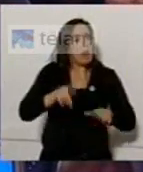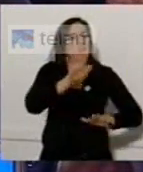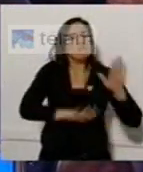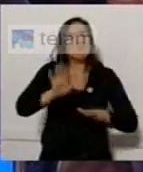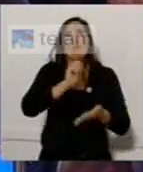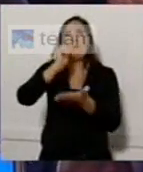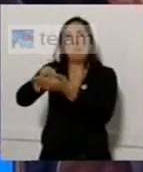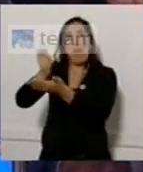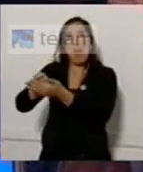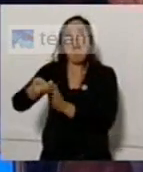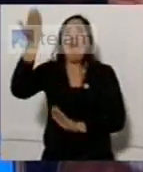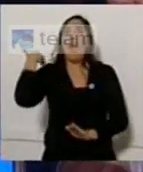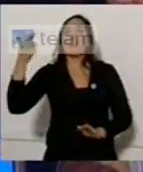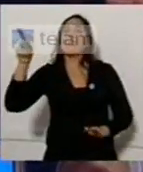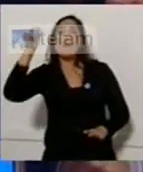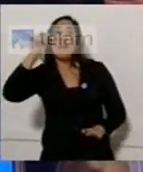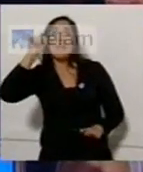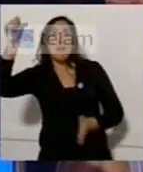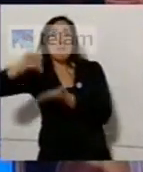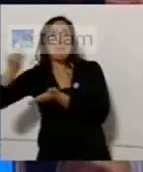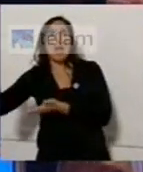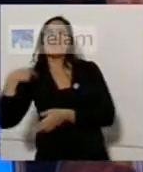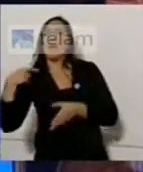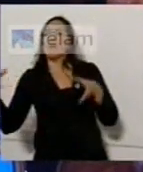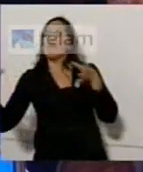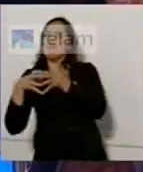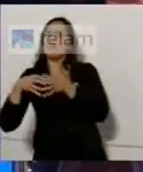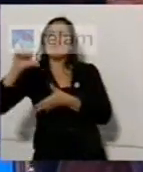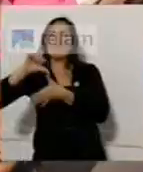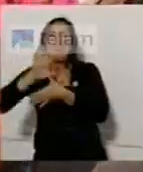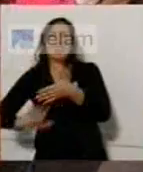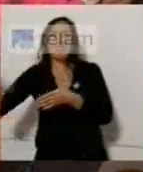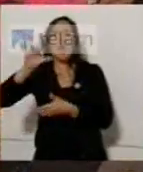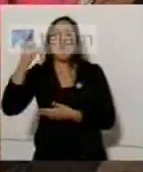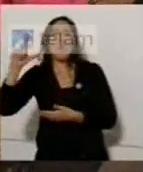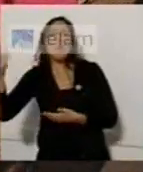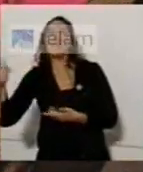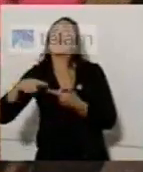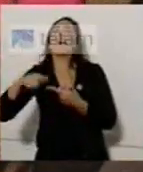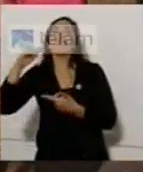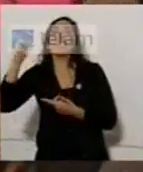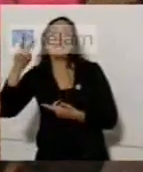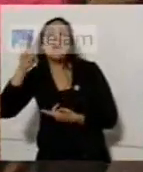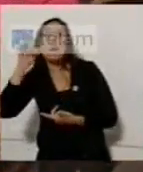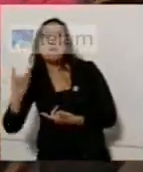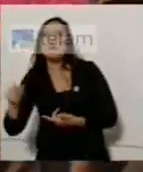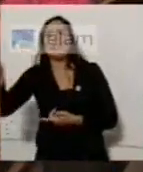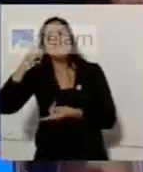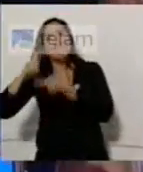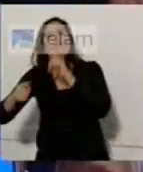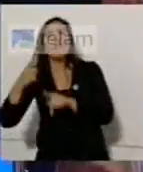dijo no al ALCA junto a otros patriotas como Lula, como Chávez,